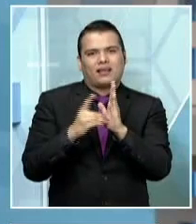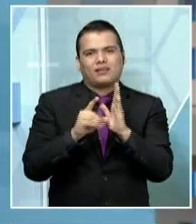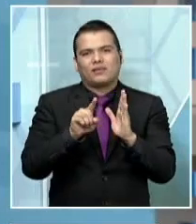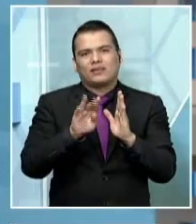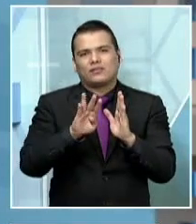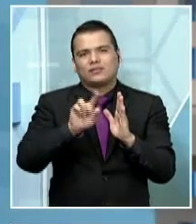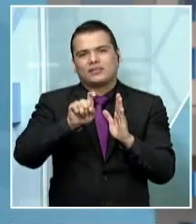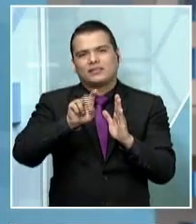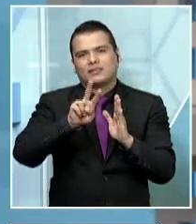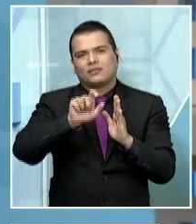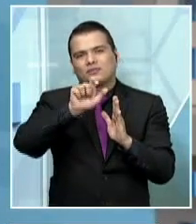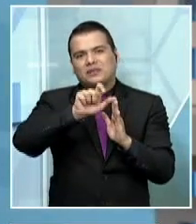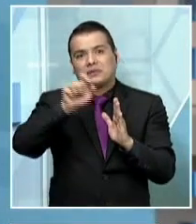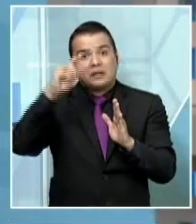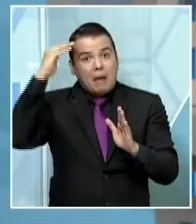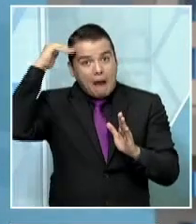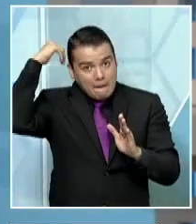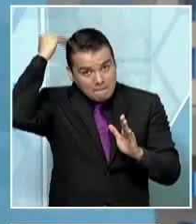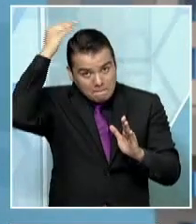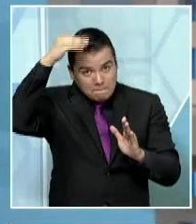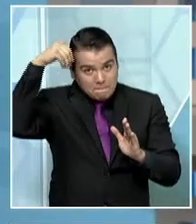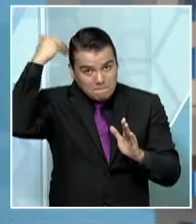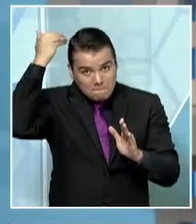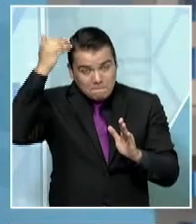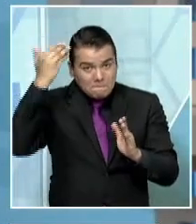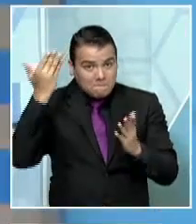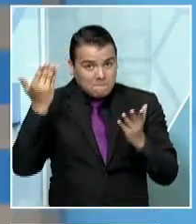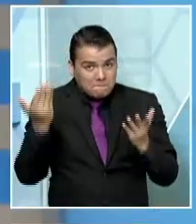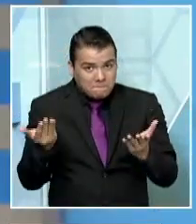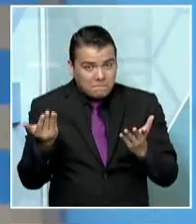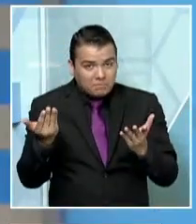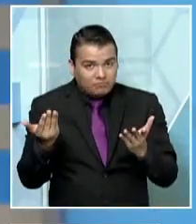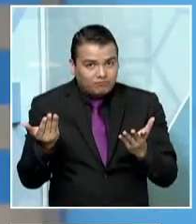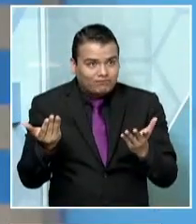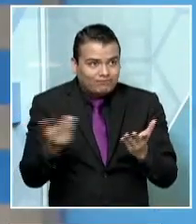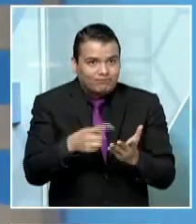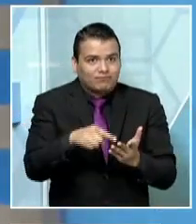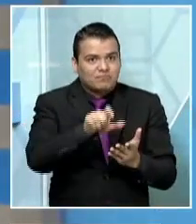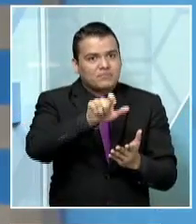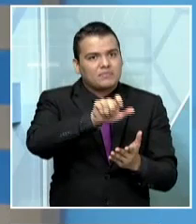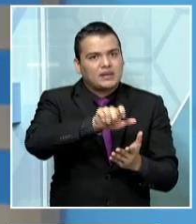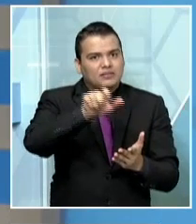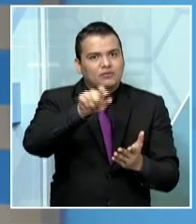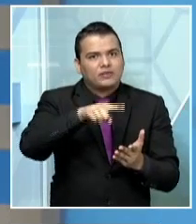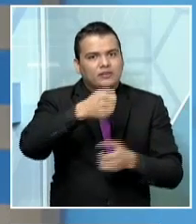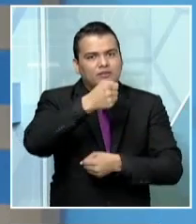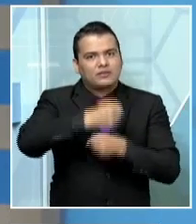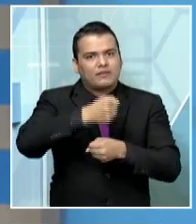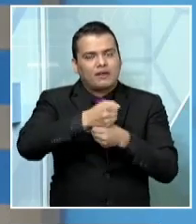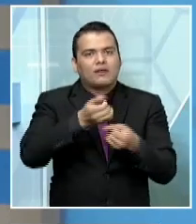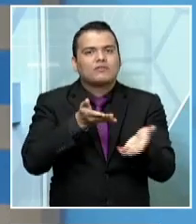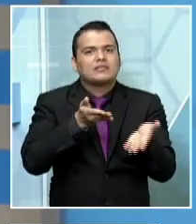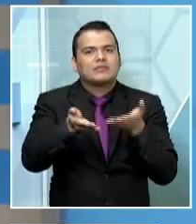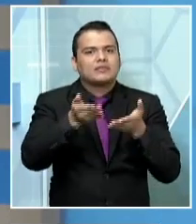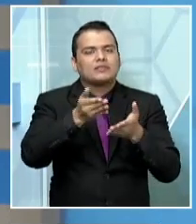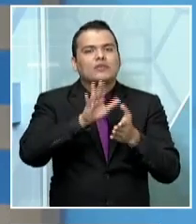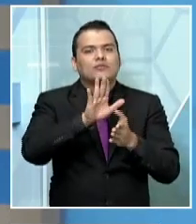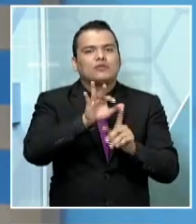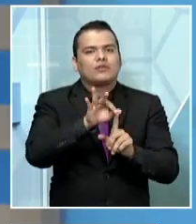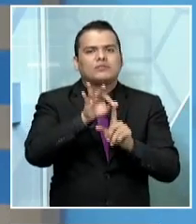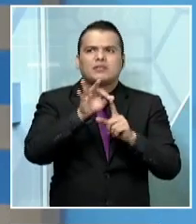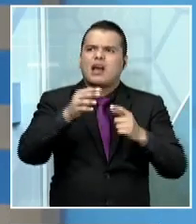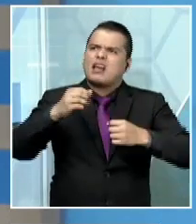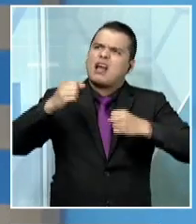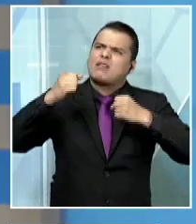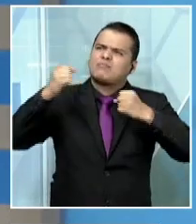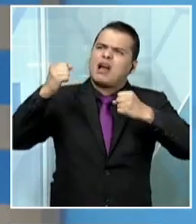1462 emitido por la presidencia durante la emergencia sanitaria fueron los detonantes para que los transportadores de servicio especial realizaran